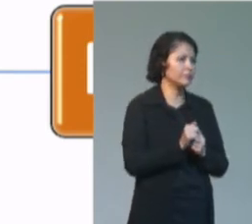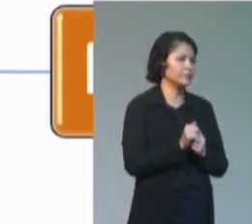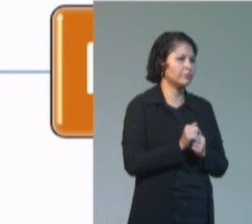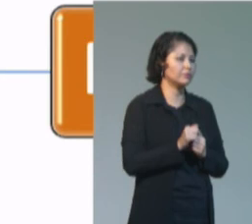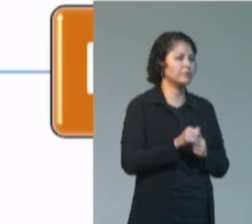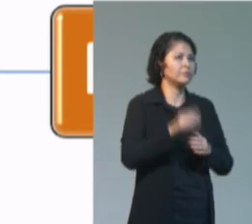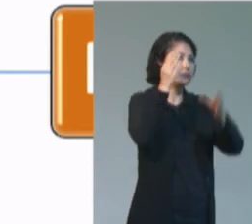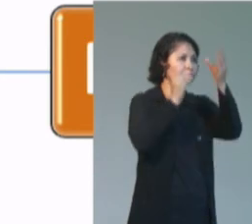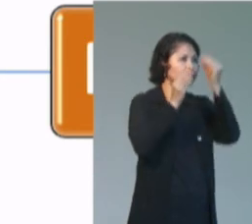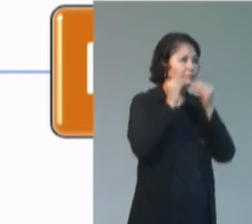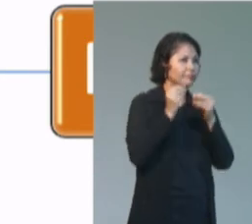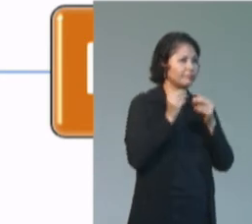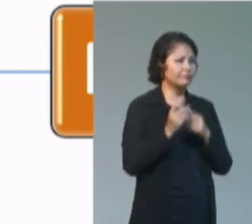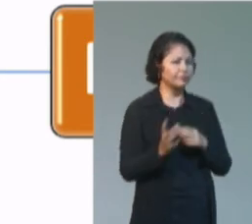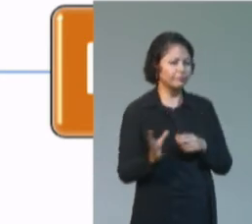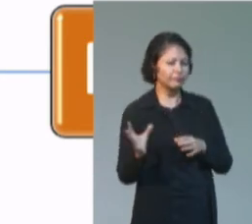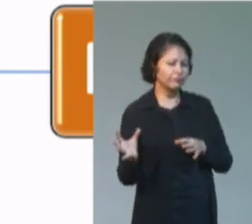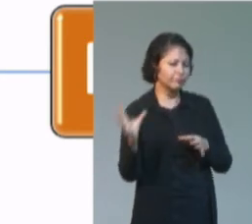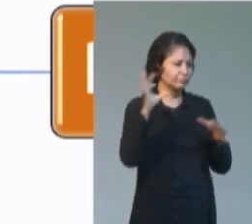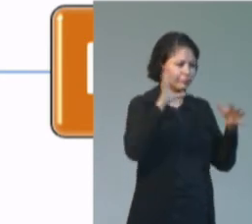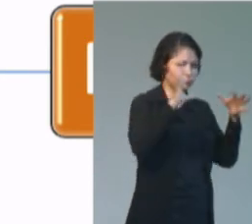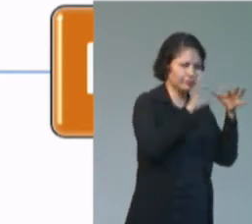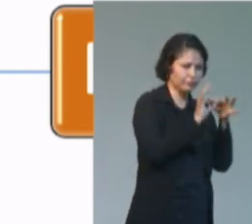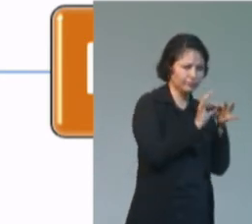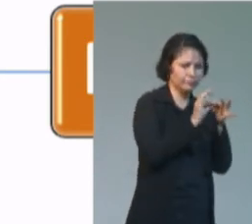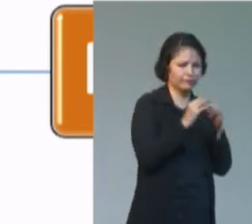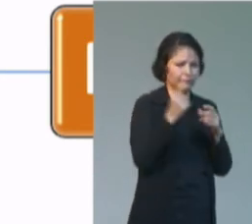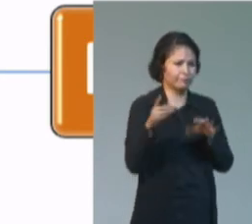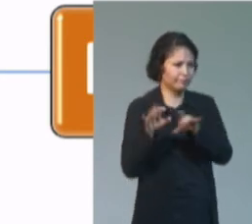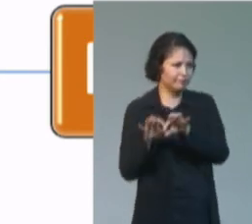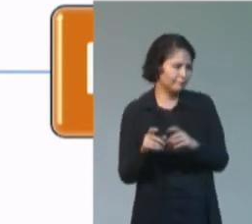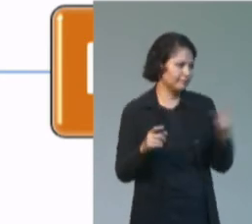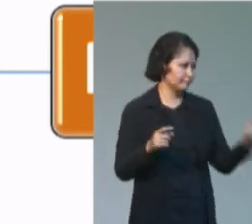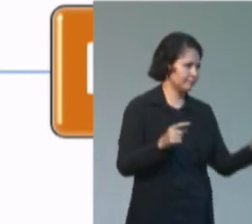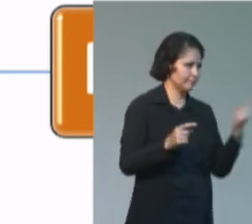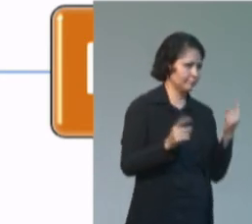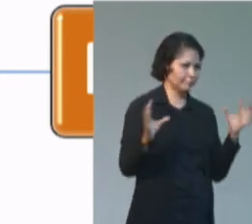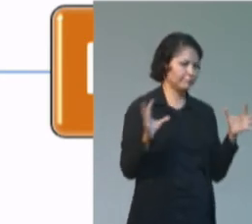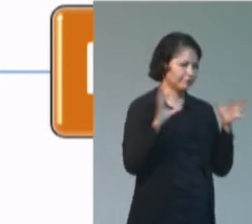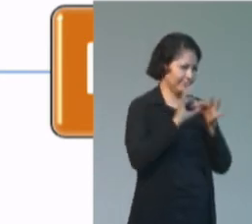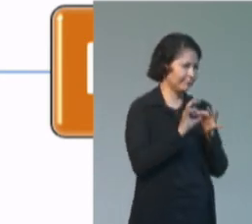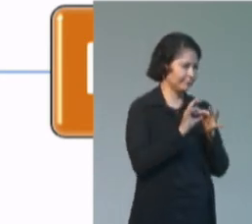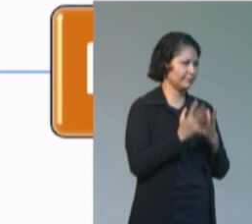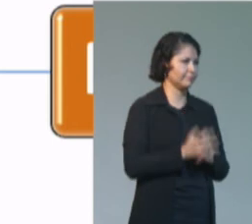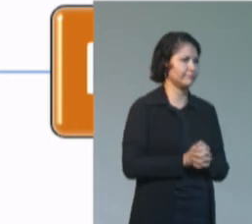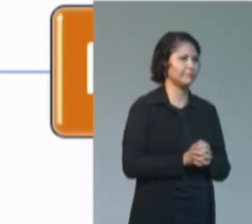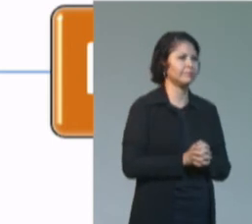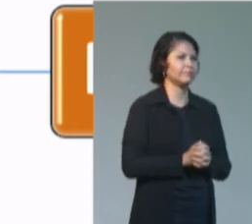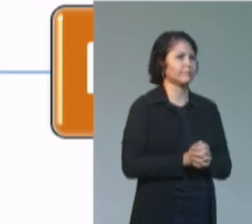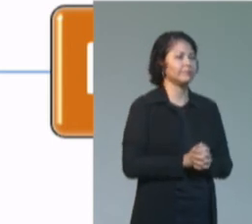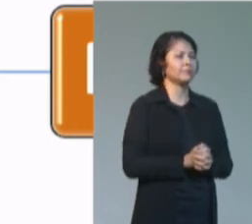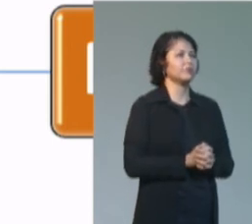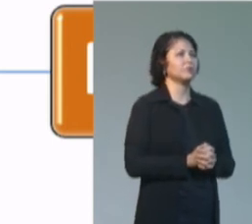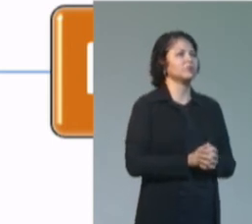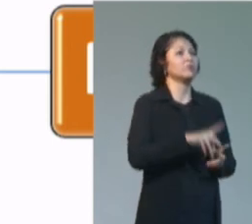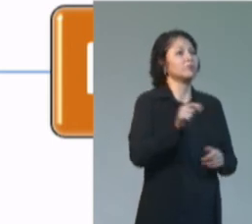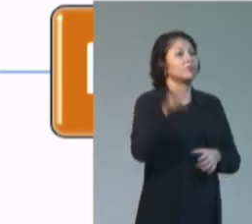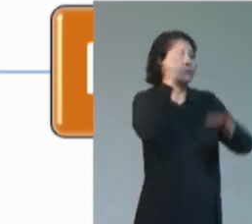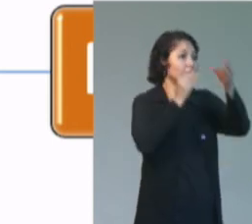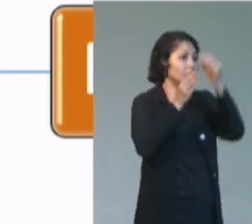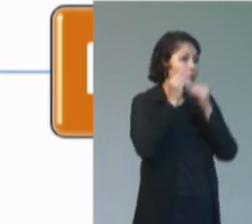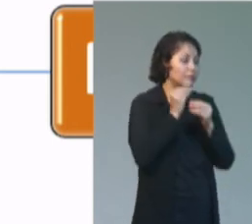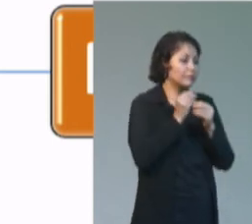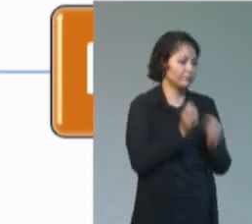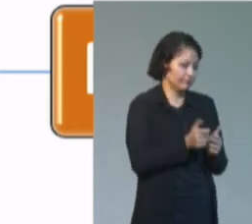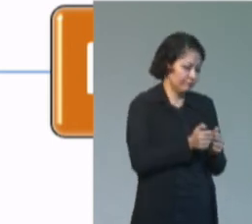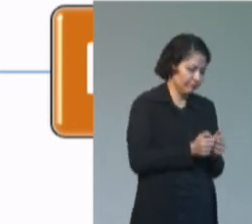y learning mixto combinación de lo presencial y lo real hemos empezado a hablar de lo que sería el learning móvil